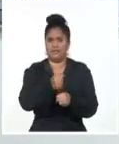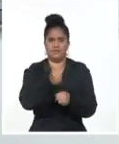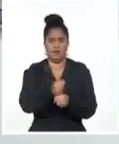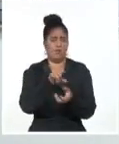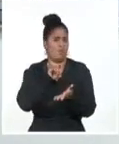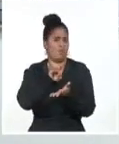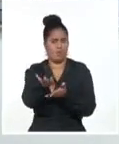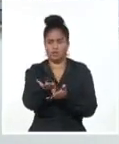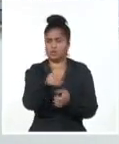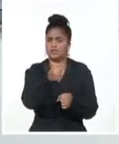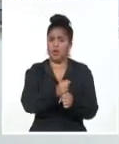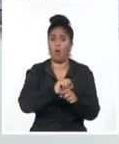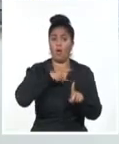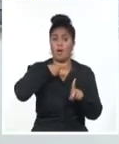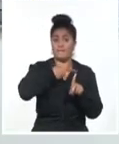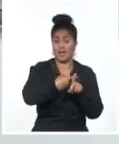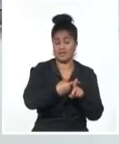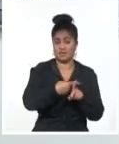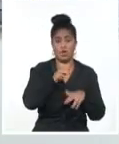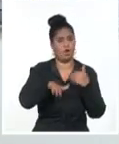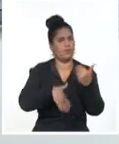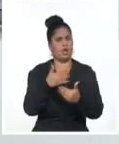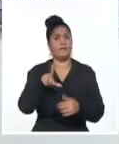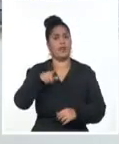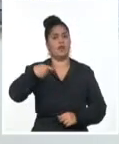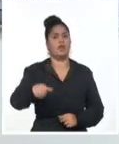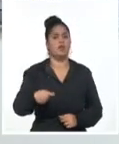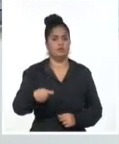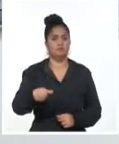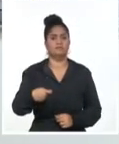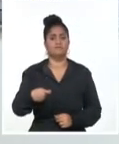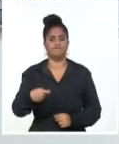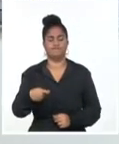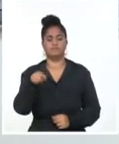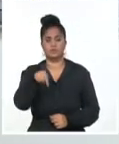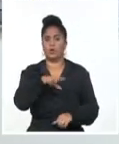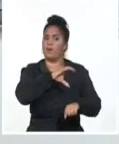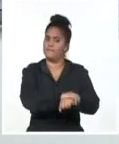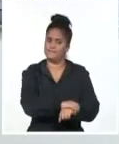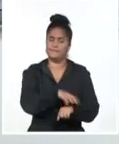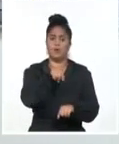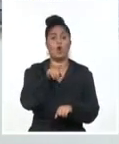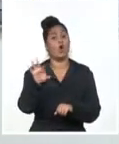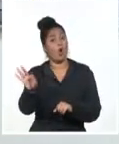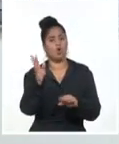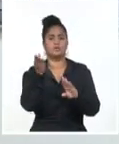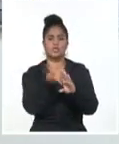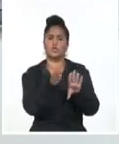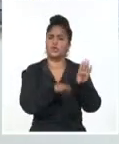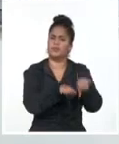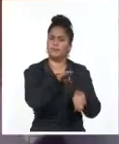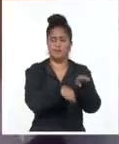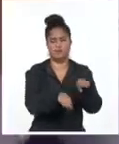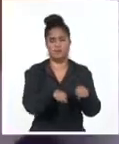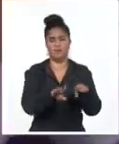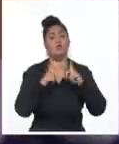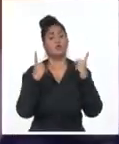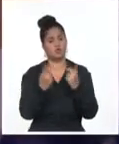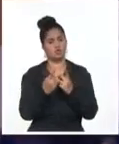sino también medidas desde el punto de vista judicial. Y estos son elementos que también con los cuales tenemos que